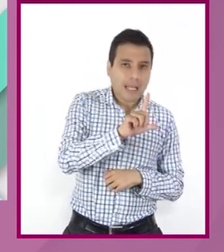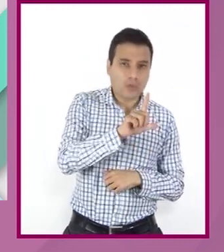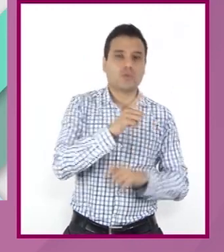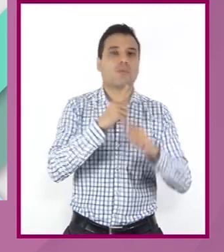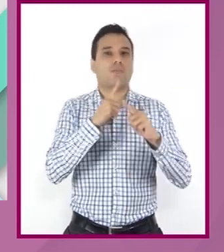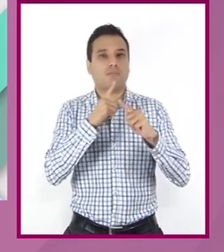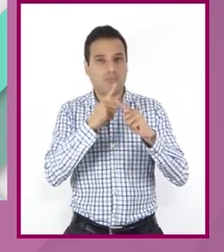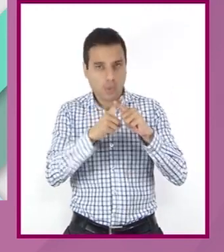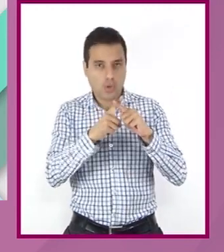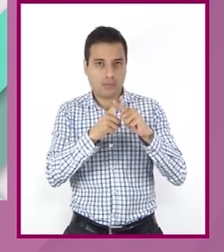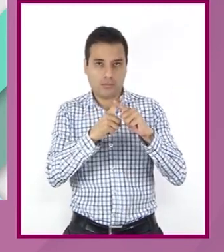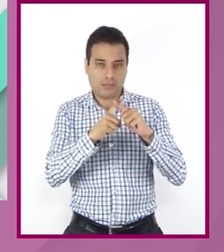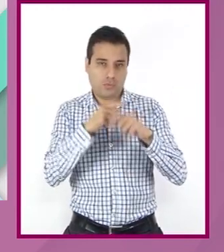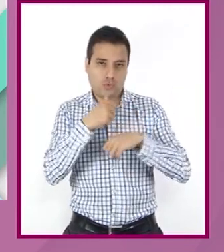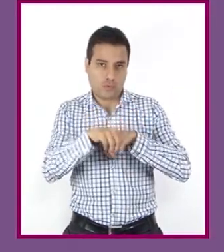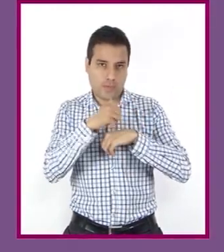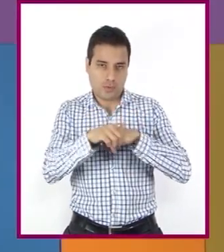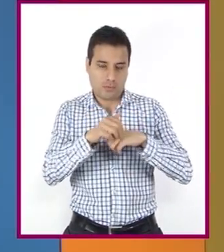polígono.